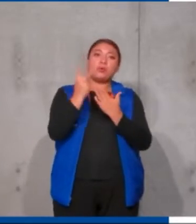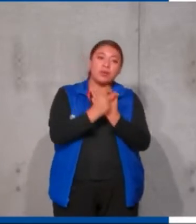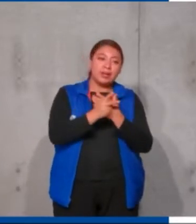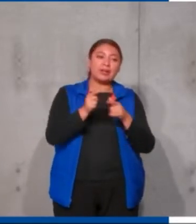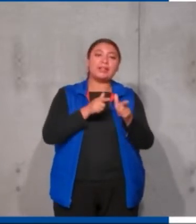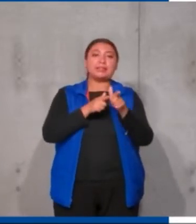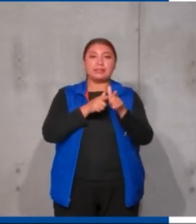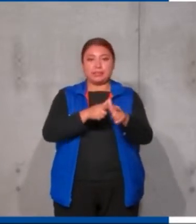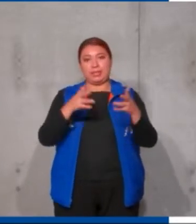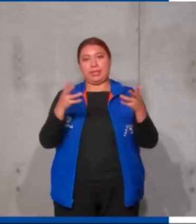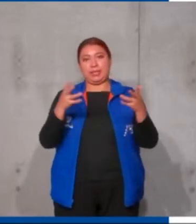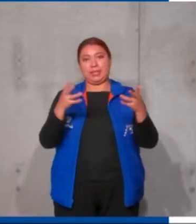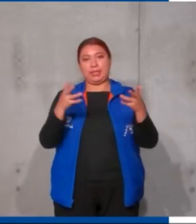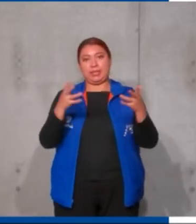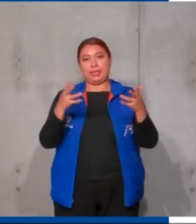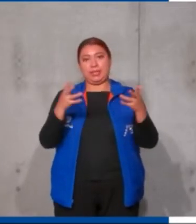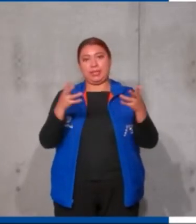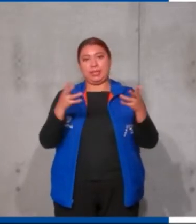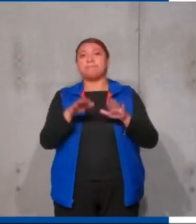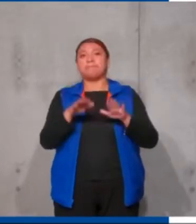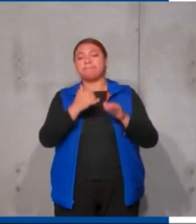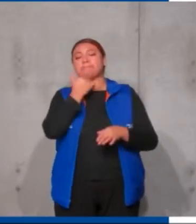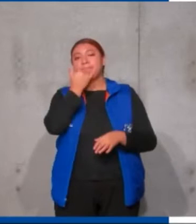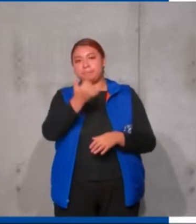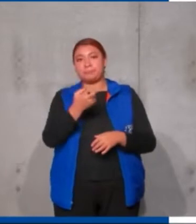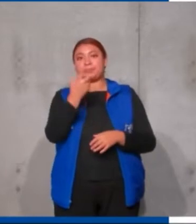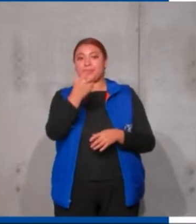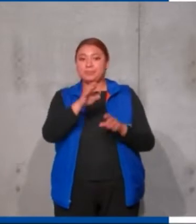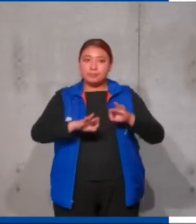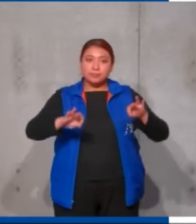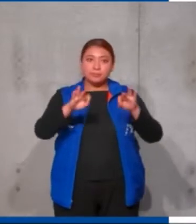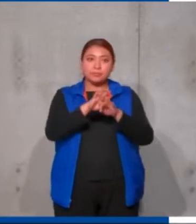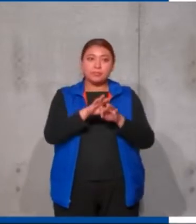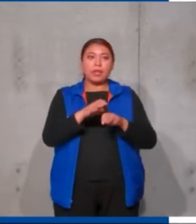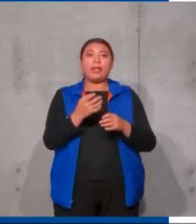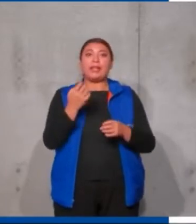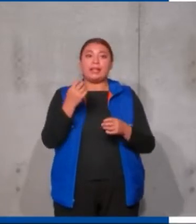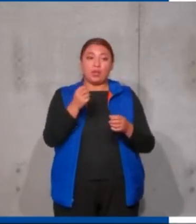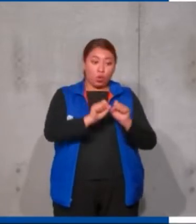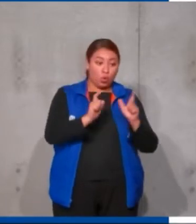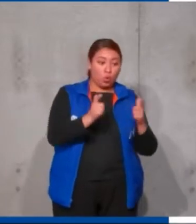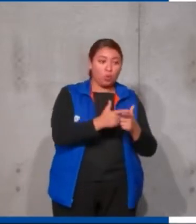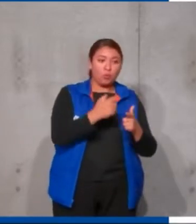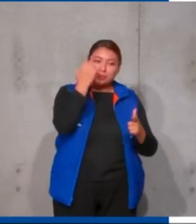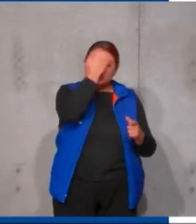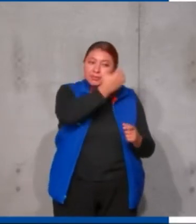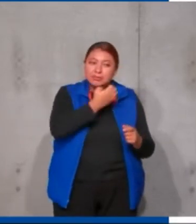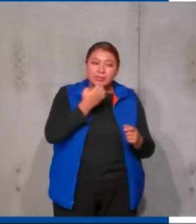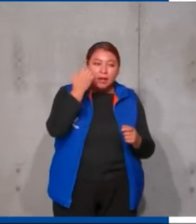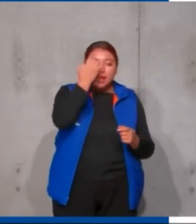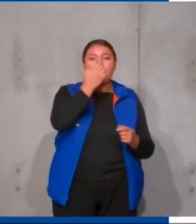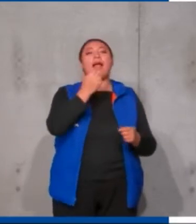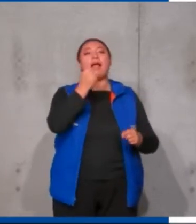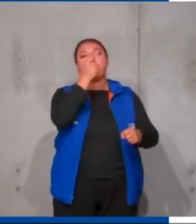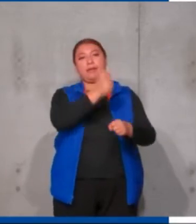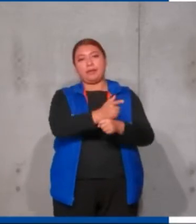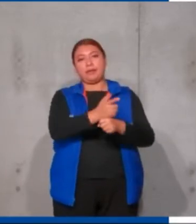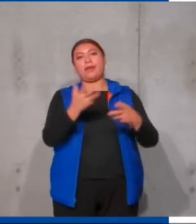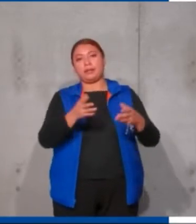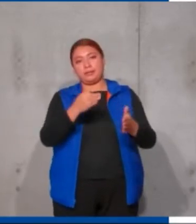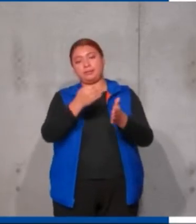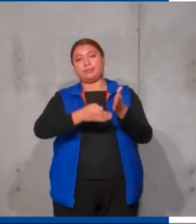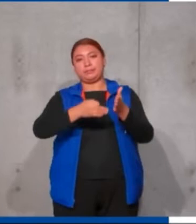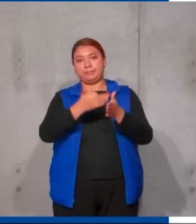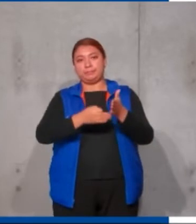de una manera correcta y que los grupos de interés perciben que no lo estamos haciendo. Entonces,